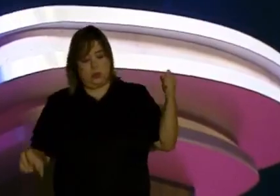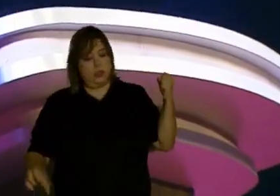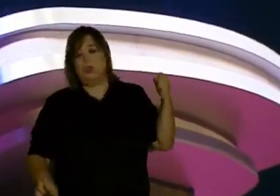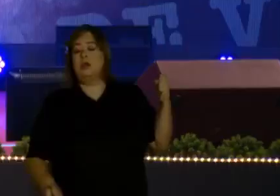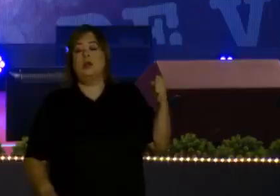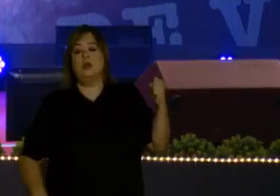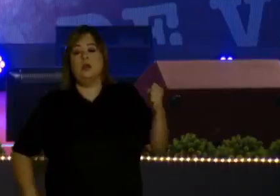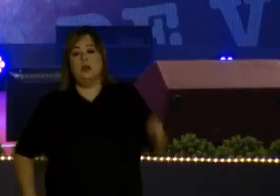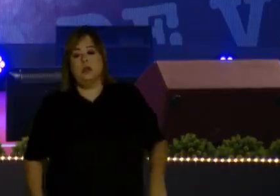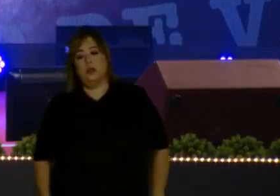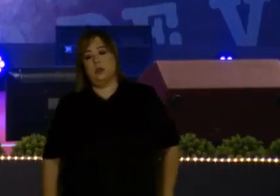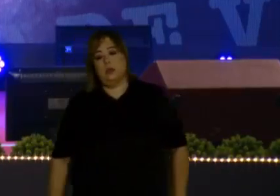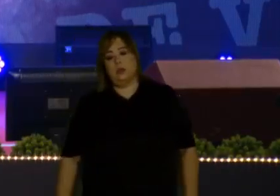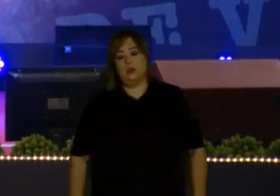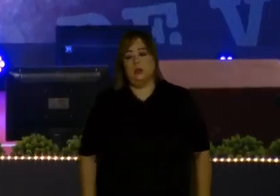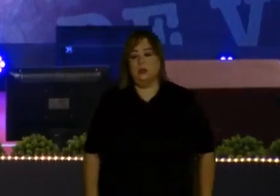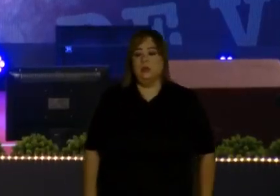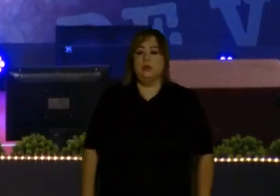arrebatan.